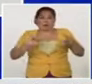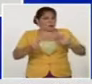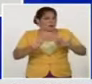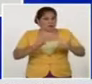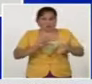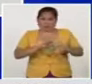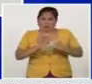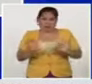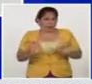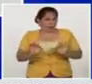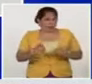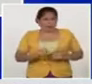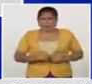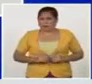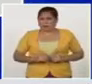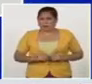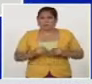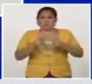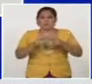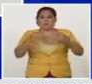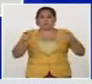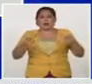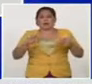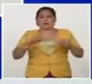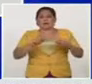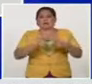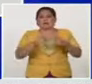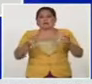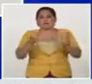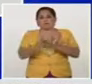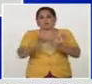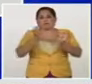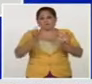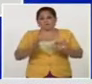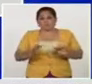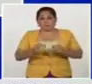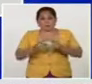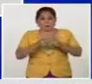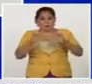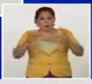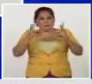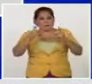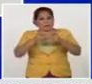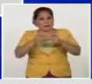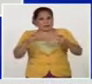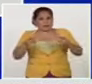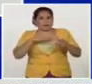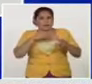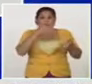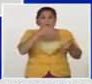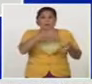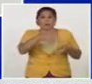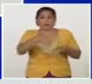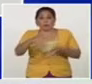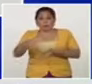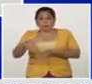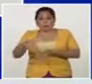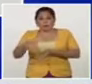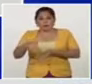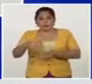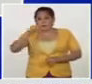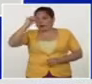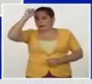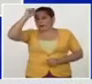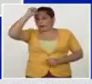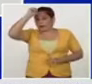enfermedad, con la mayor cifra de casos confirmados, la mayor cifra de casos fallecidos. La India se ha